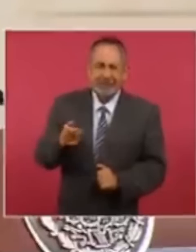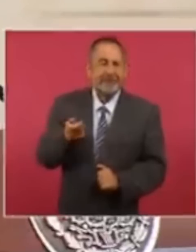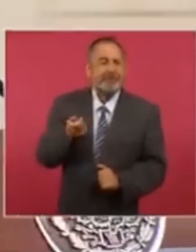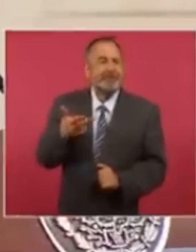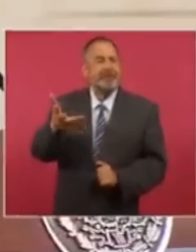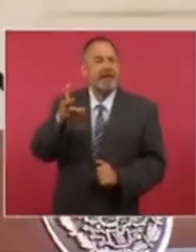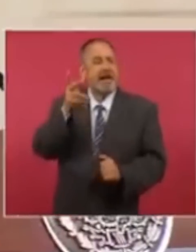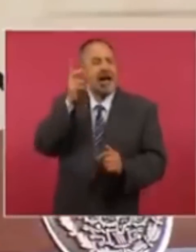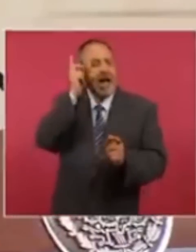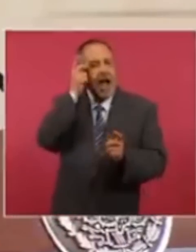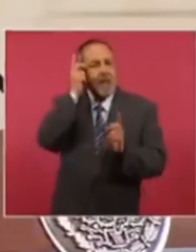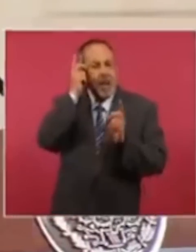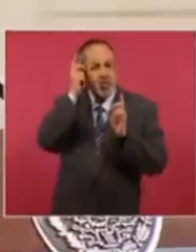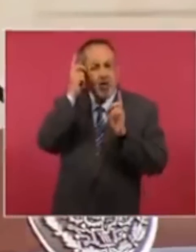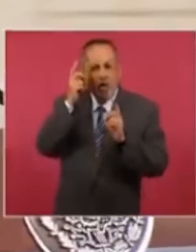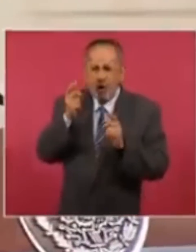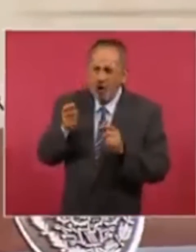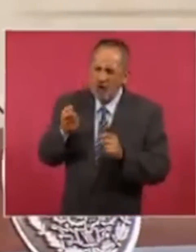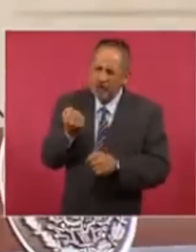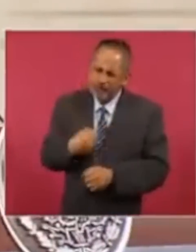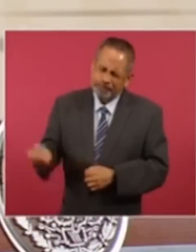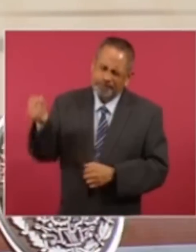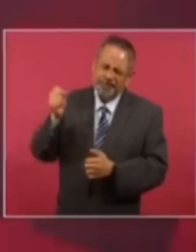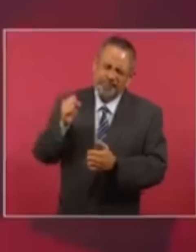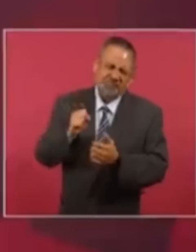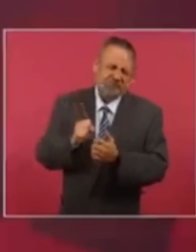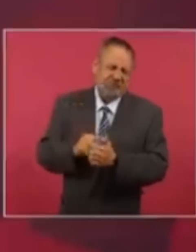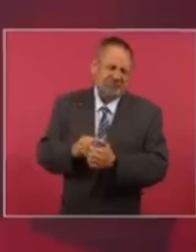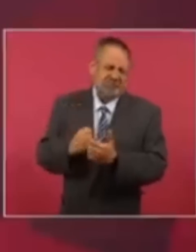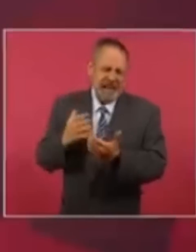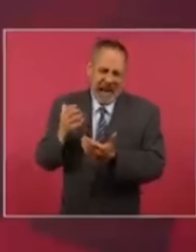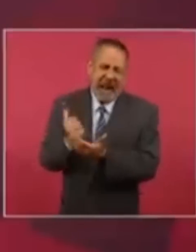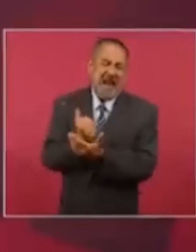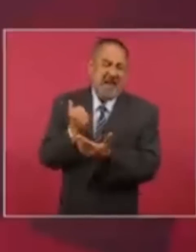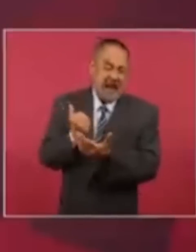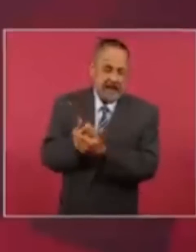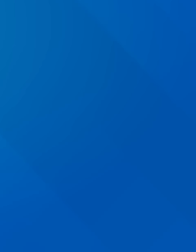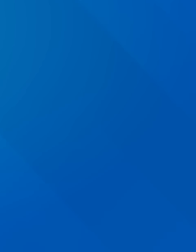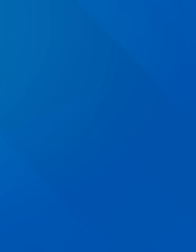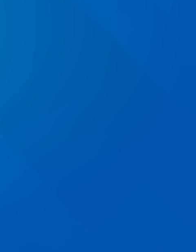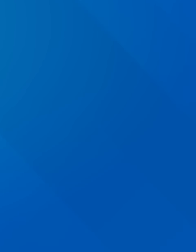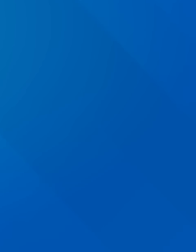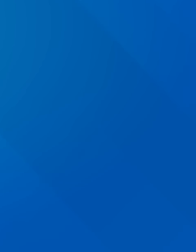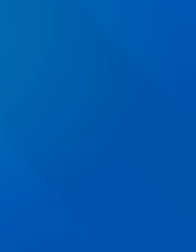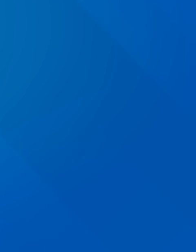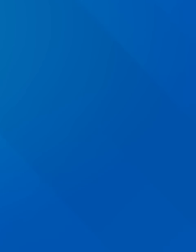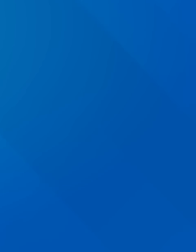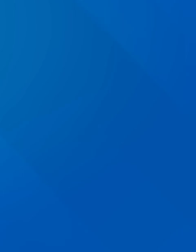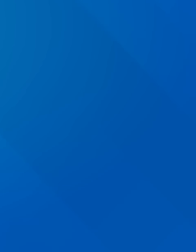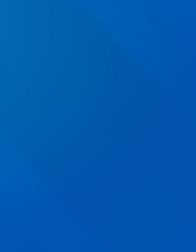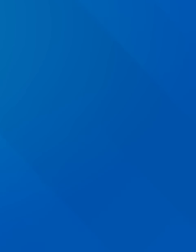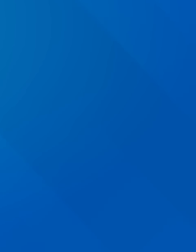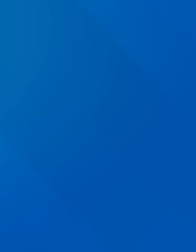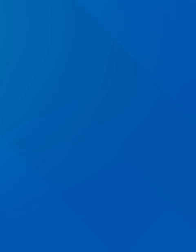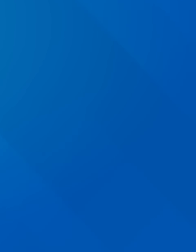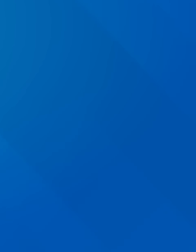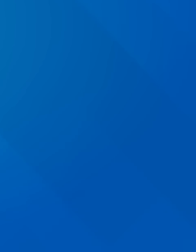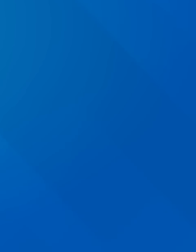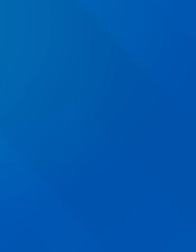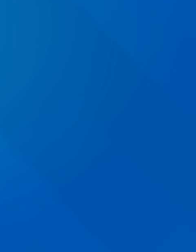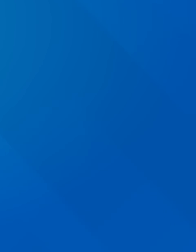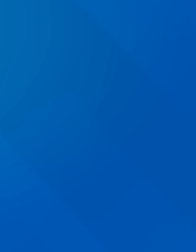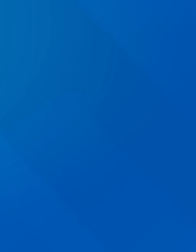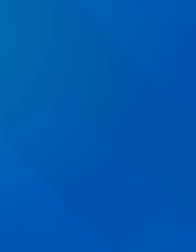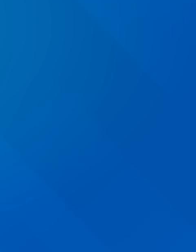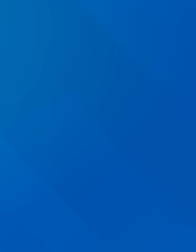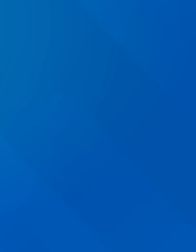Federal aseguró que toda la población tiene derecho a estar informada y también a disentir. Ya mañana vamos a estar en la